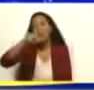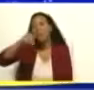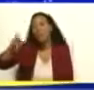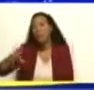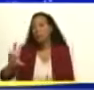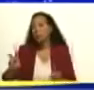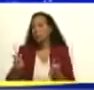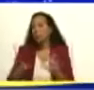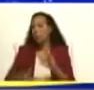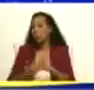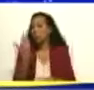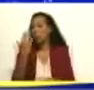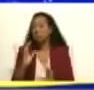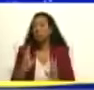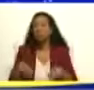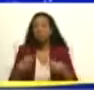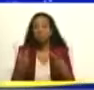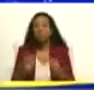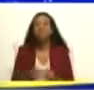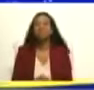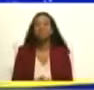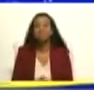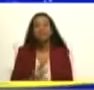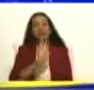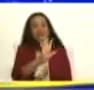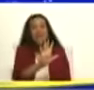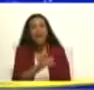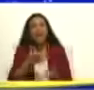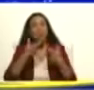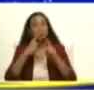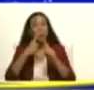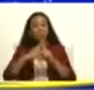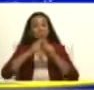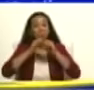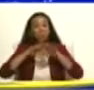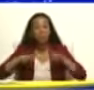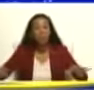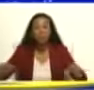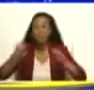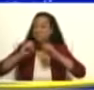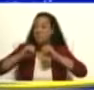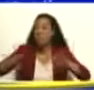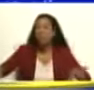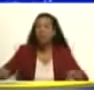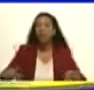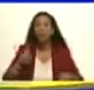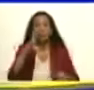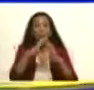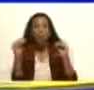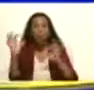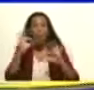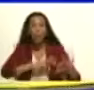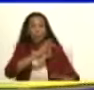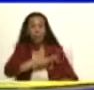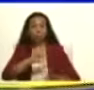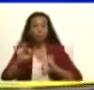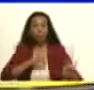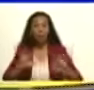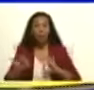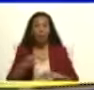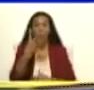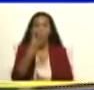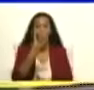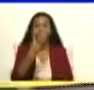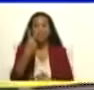Época. Así es, presidente. Y bueno, entonces, vamos a multiplicarla. Entonces, todos los movimientos sociales, los